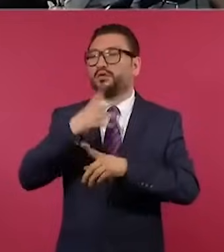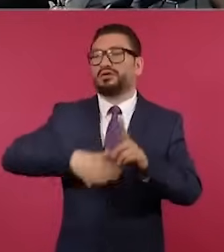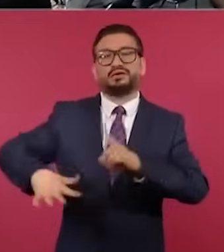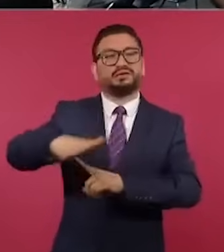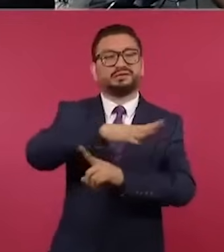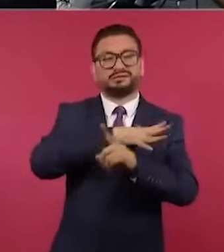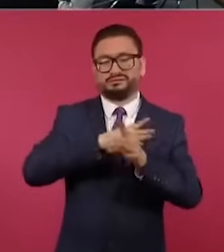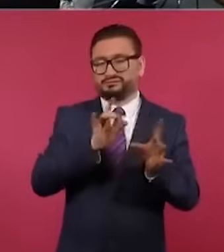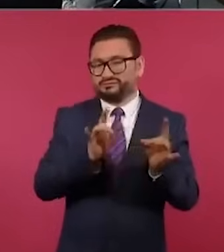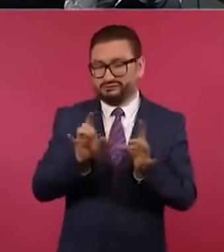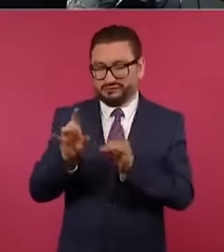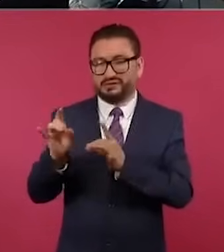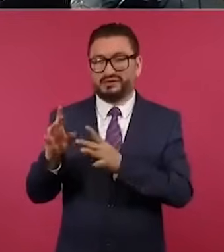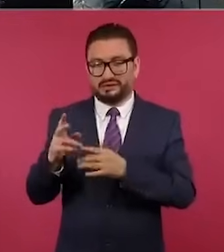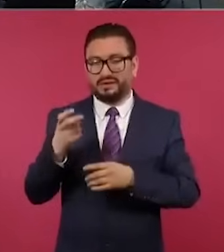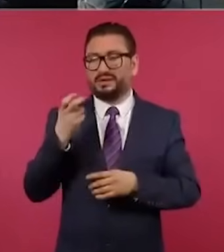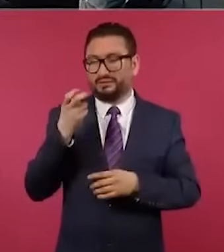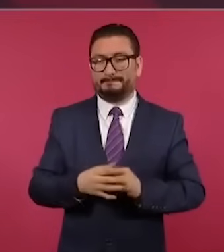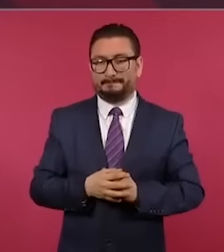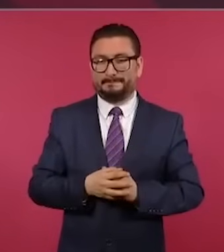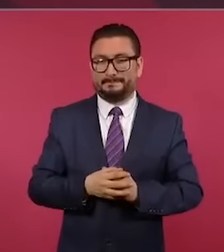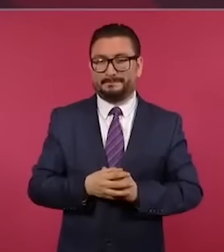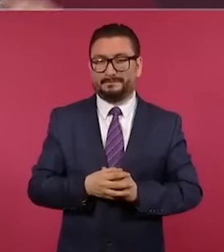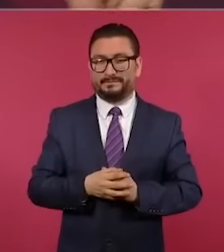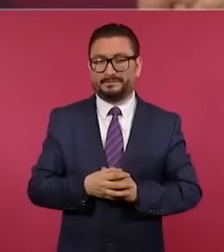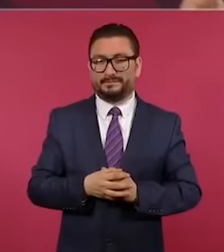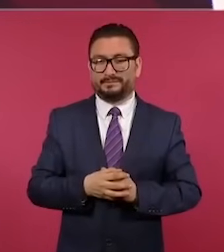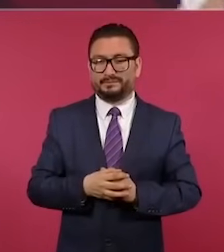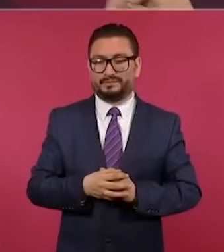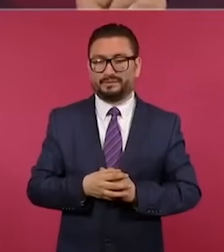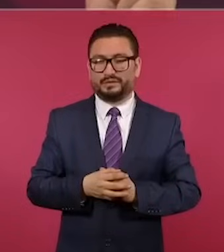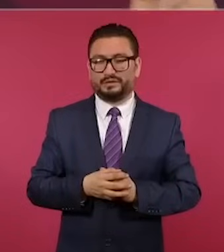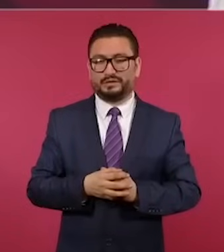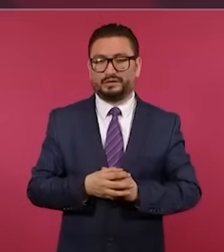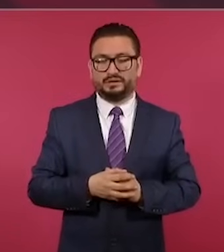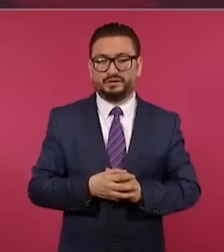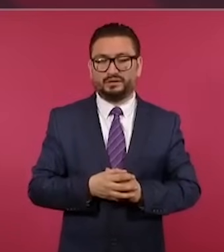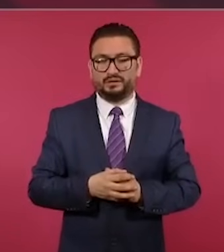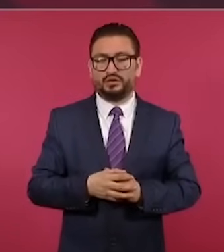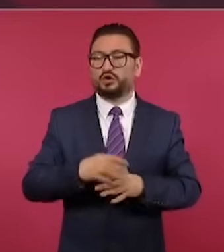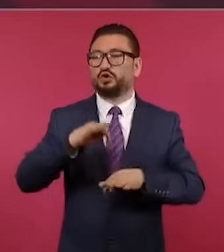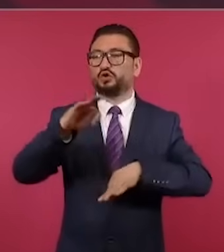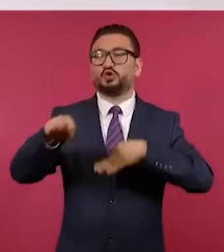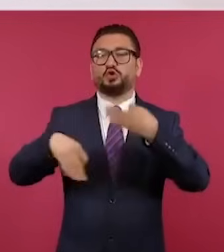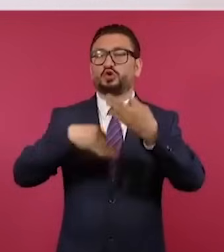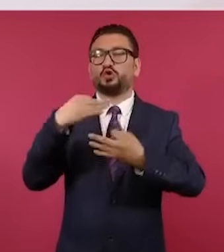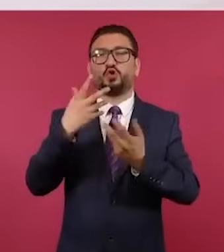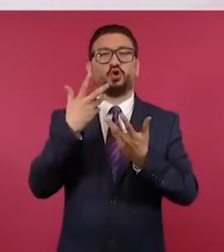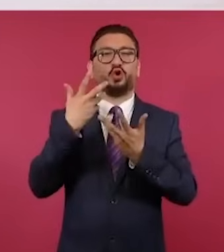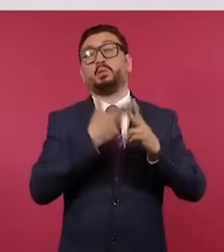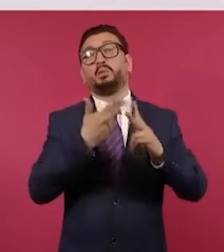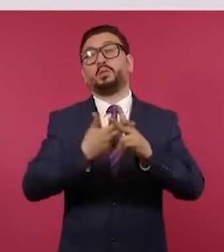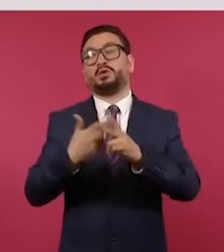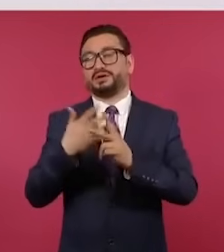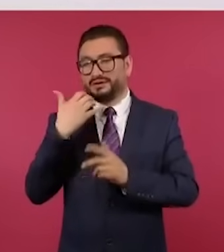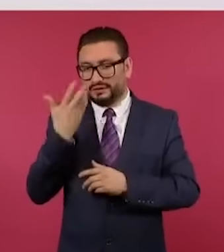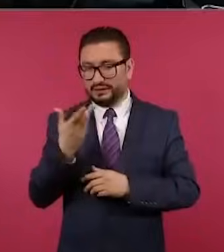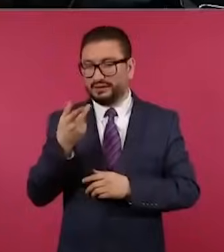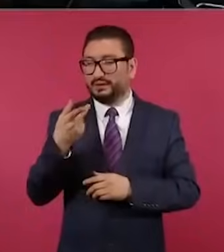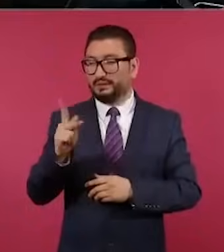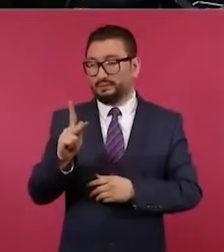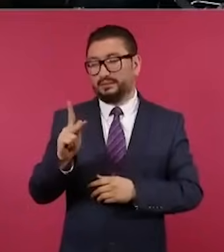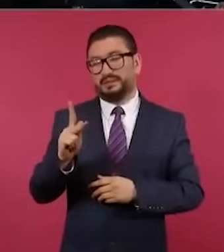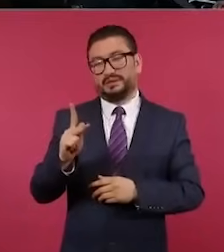situación, esto que estoy explicando, de que quisieran que hubiesen muchos homicidios, parece